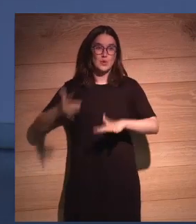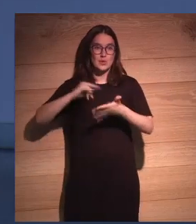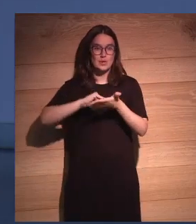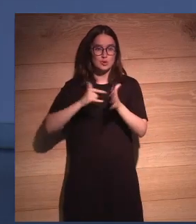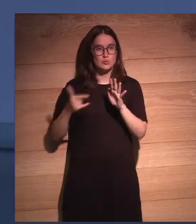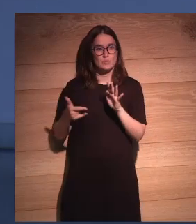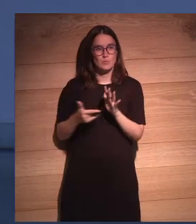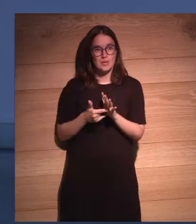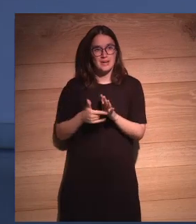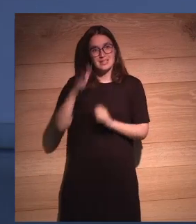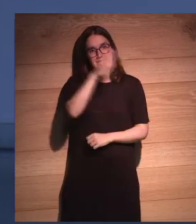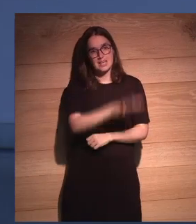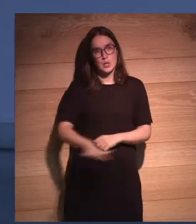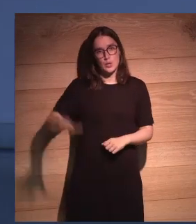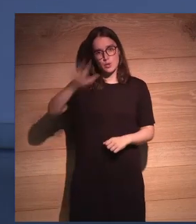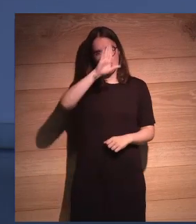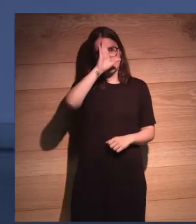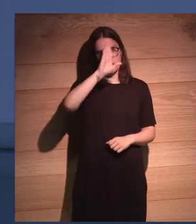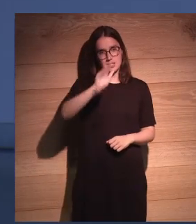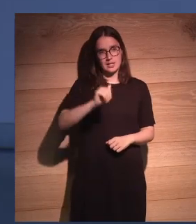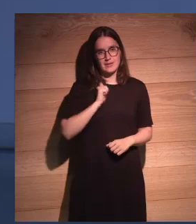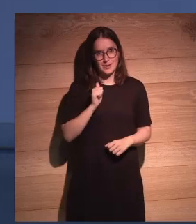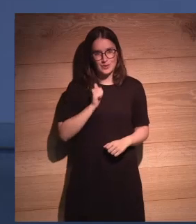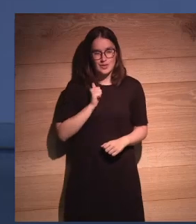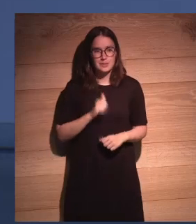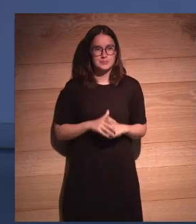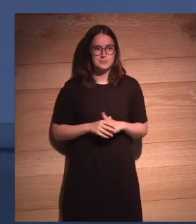planes nacionales de inteligencia artificial.